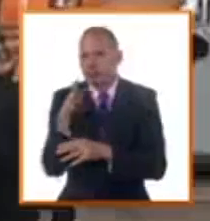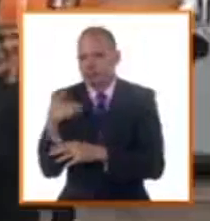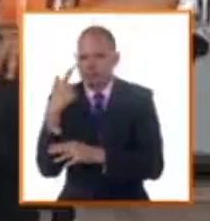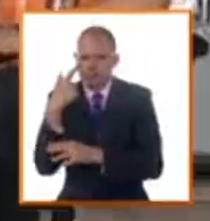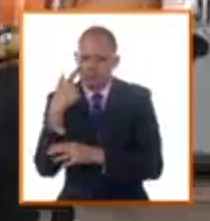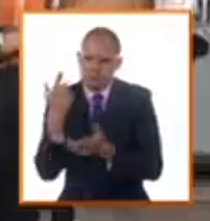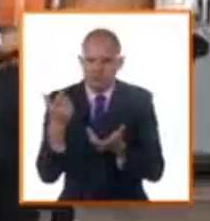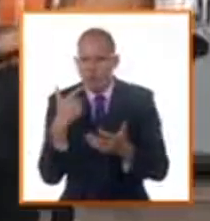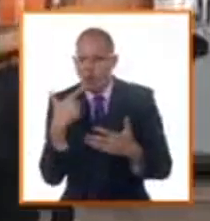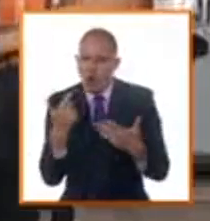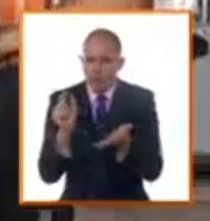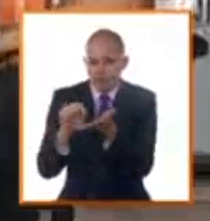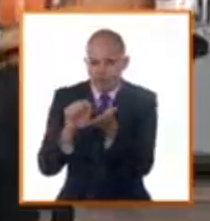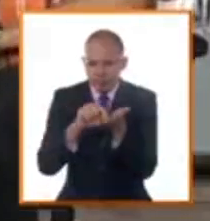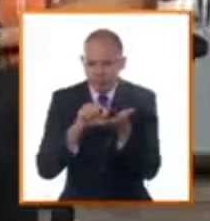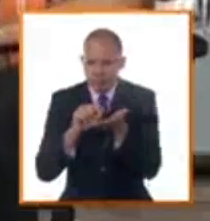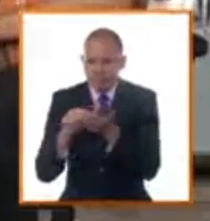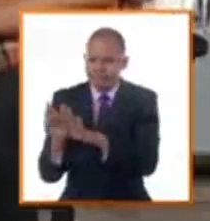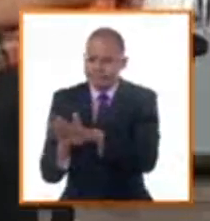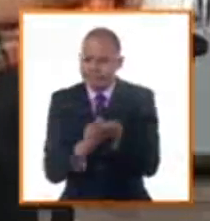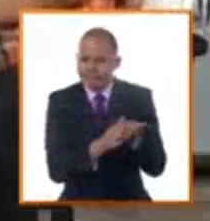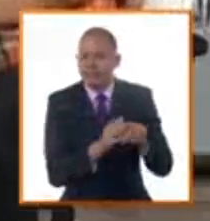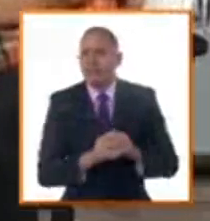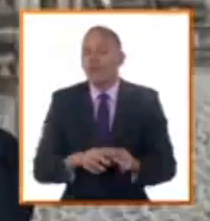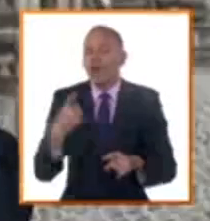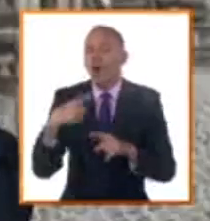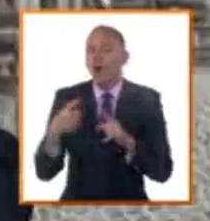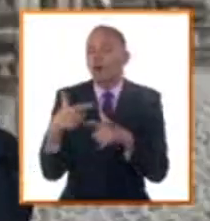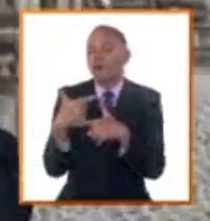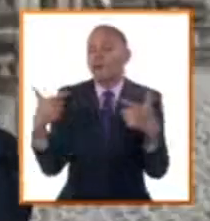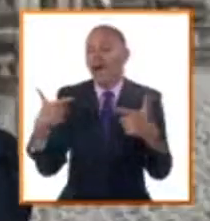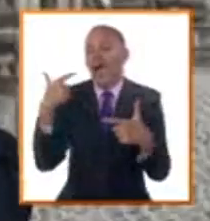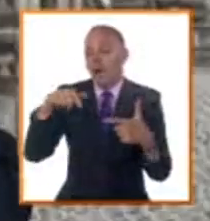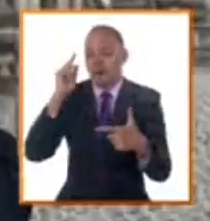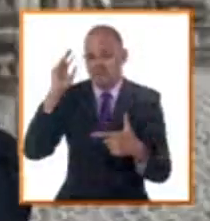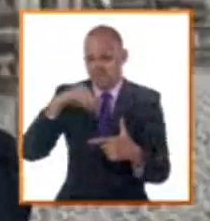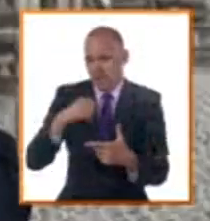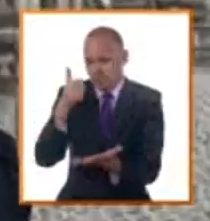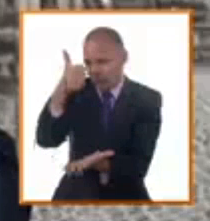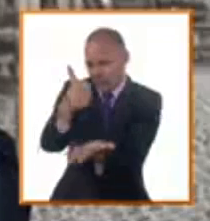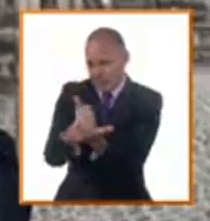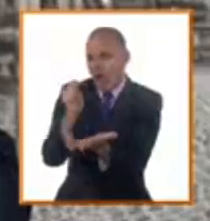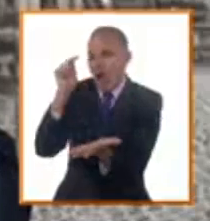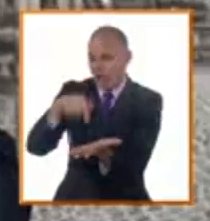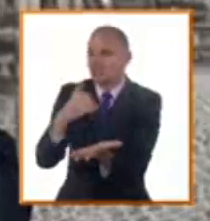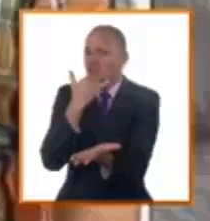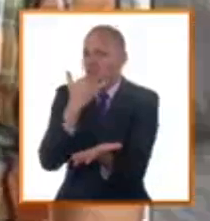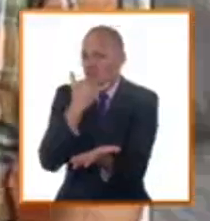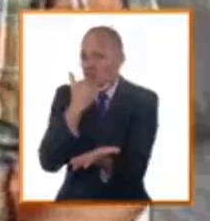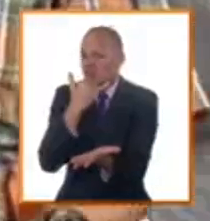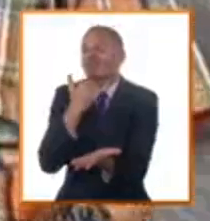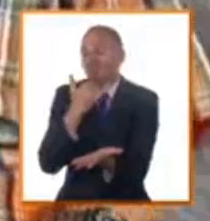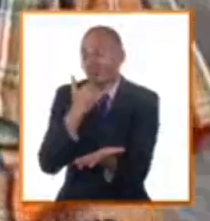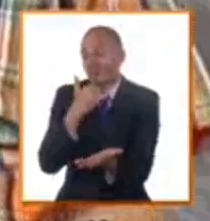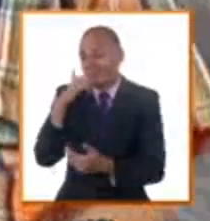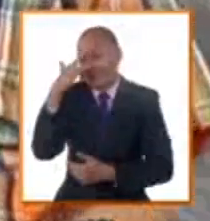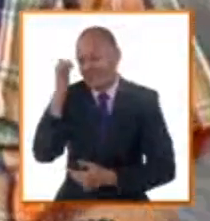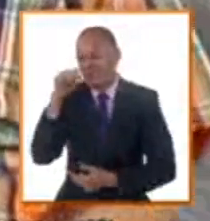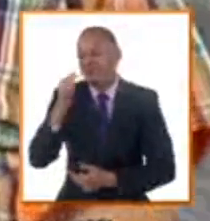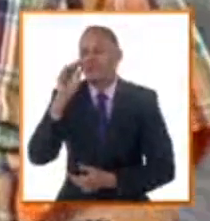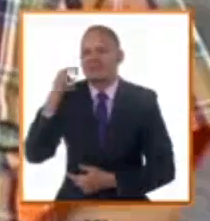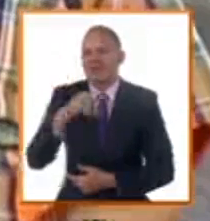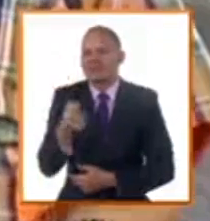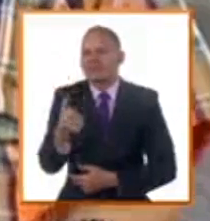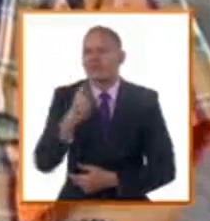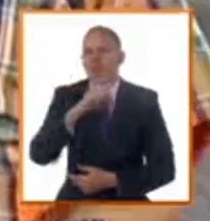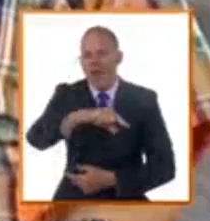Gobernador, tenemos entendido que las mayores afectaciones están localizadas en la capital provincial. Sí, la capital provincial en los márgenes del río Tínima y